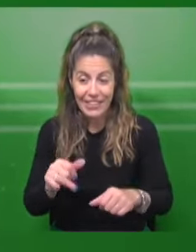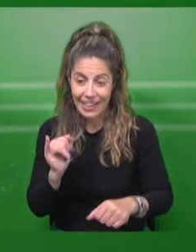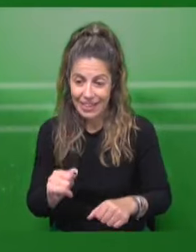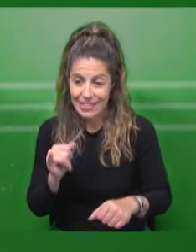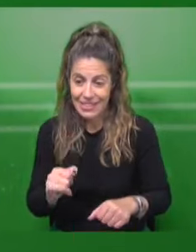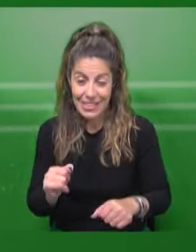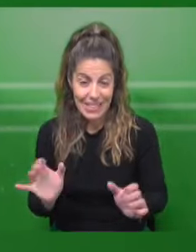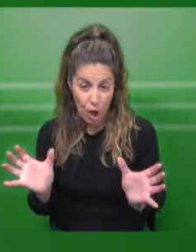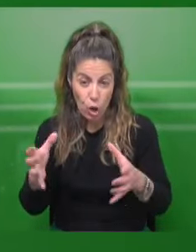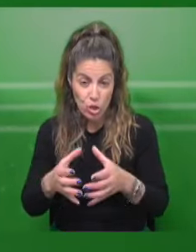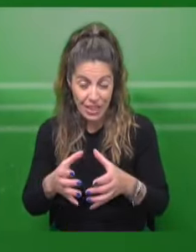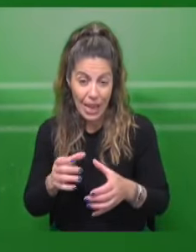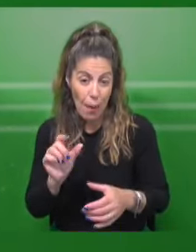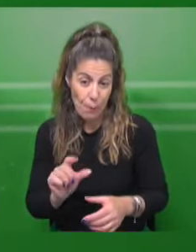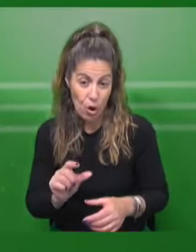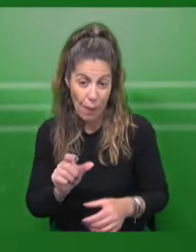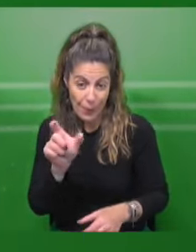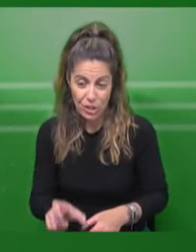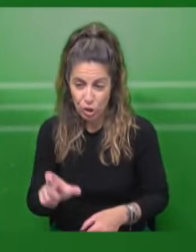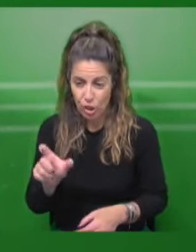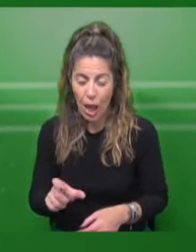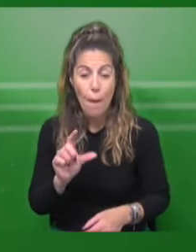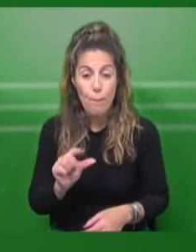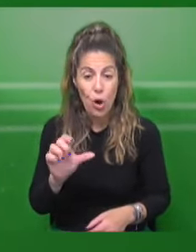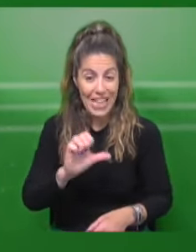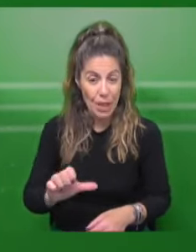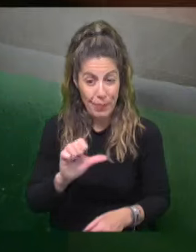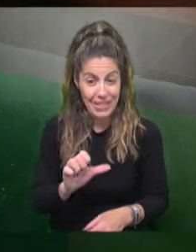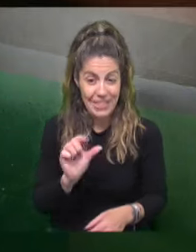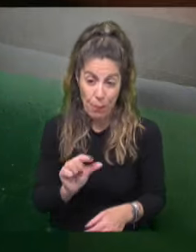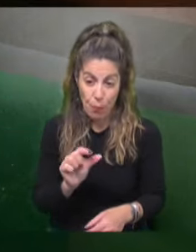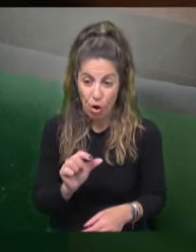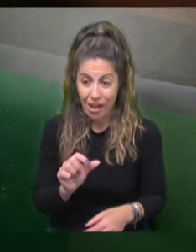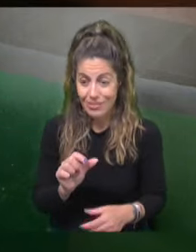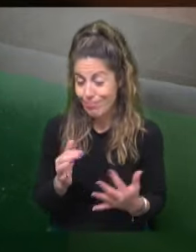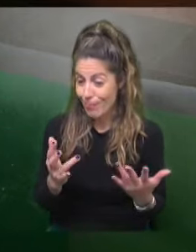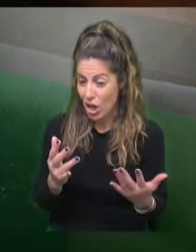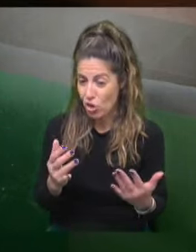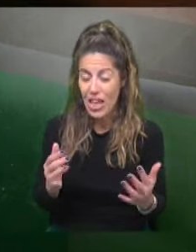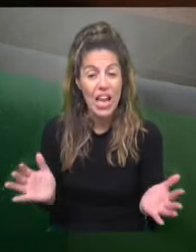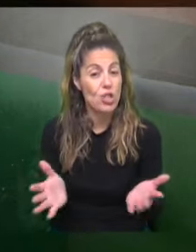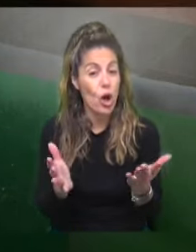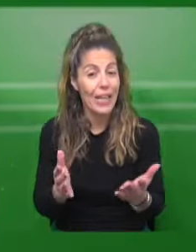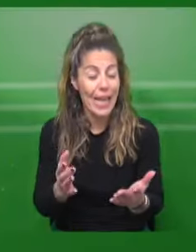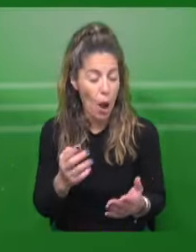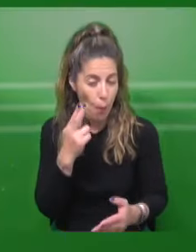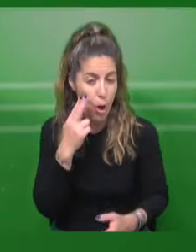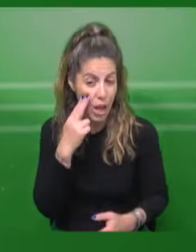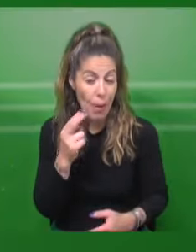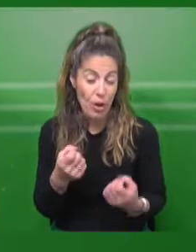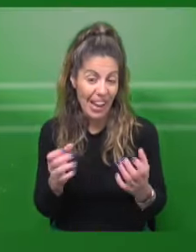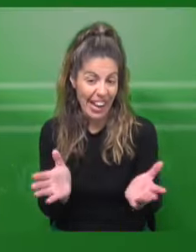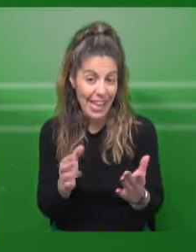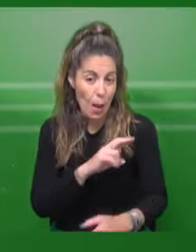particularidad de que Hay pocas empresas en muy pocas manos y Y eso genera un problema claro genera poder